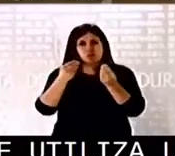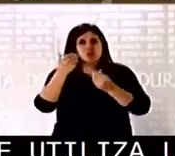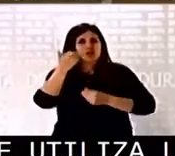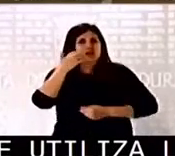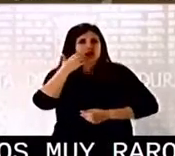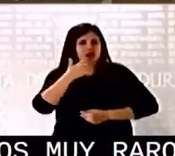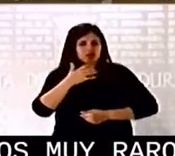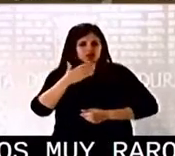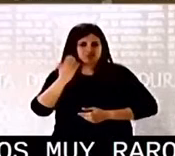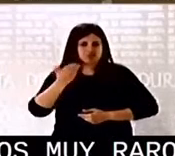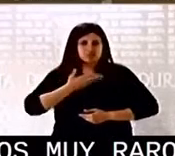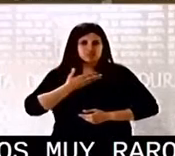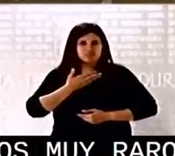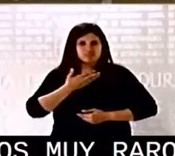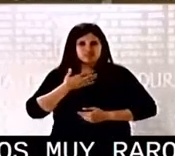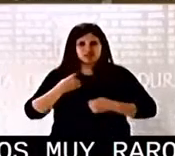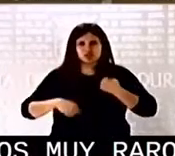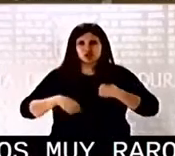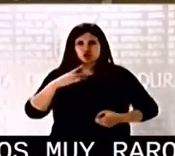trombóticos.